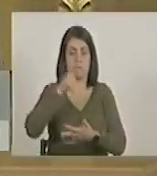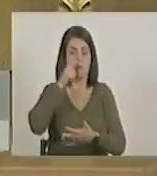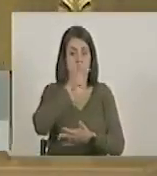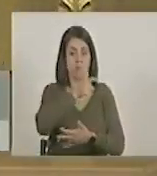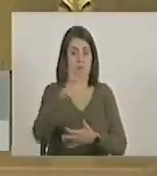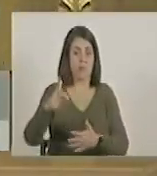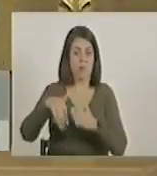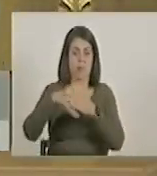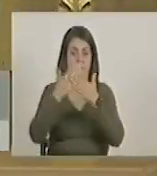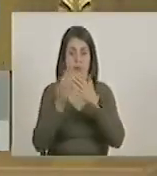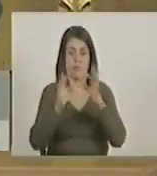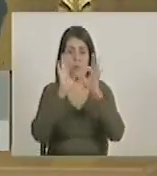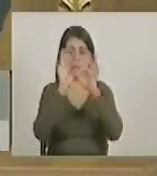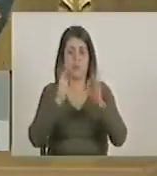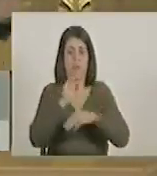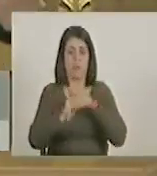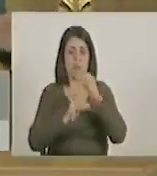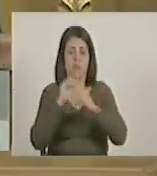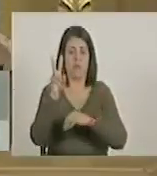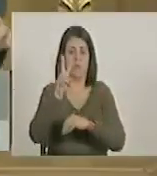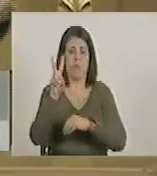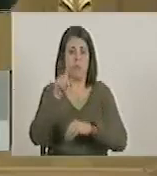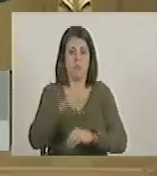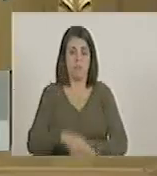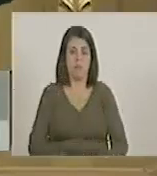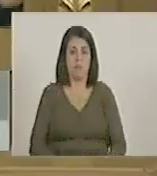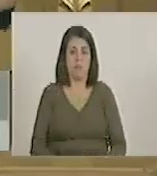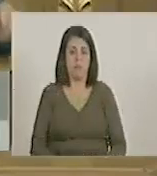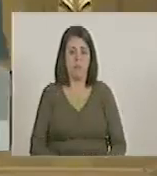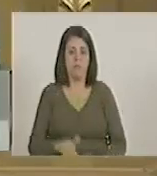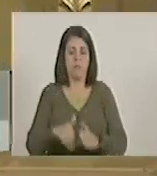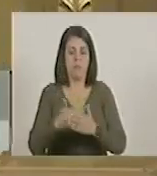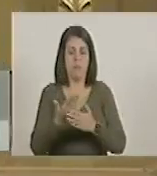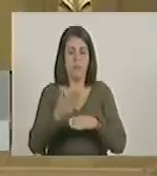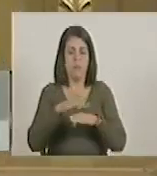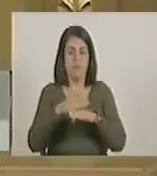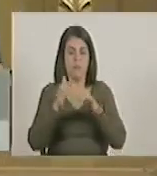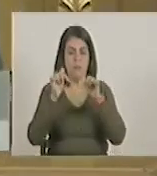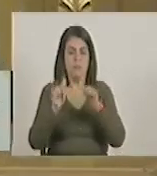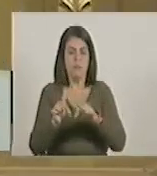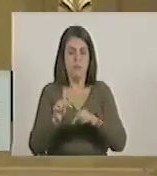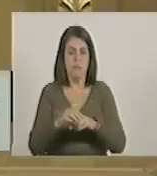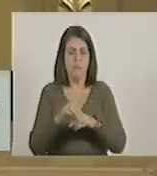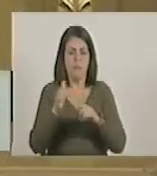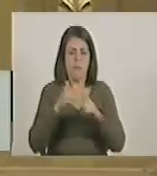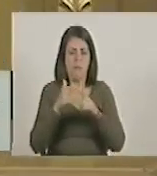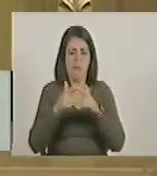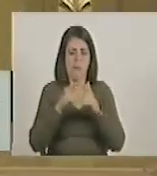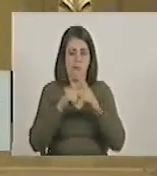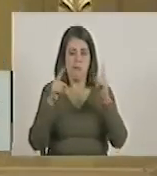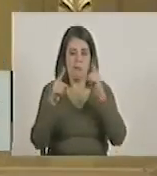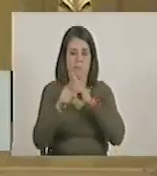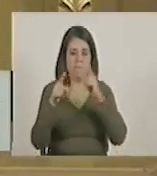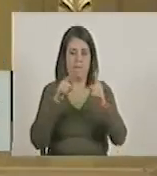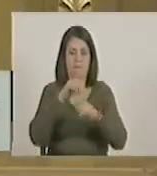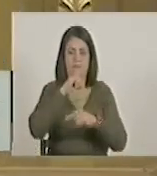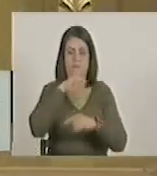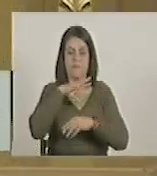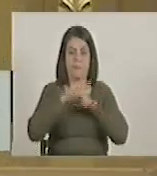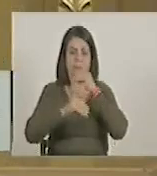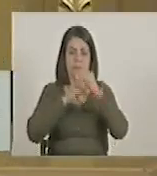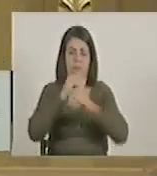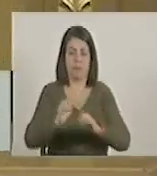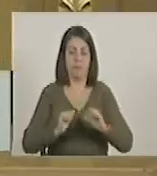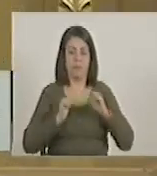Modelo que se corresponde con una Venezuela moderna. Ese tránsito histórico lo hemos